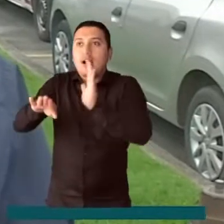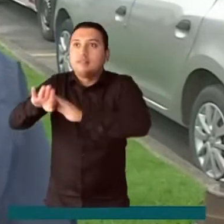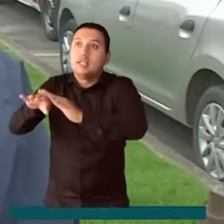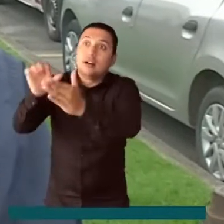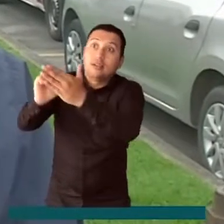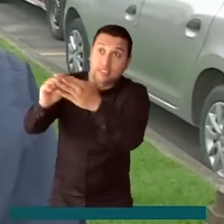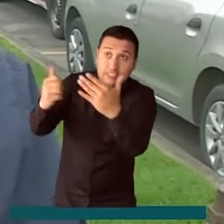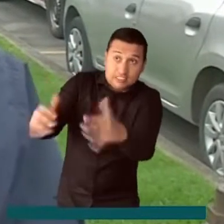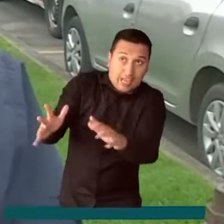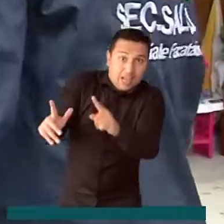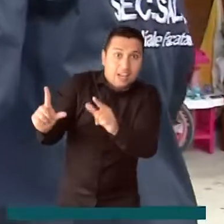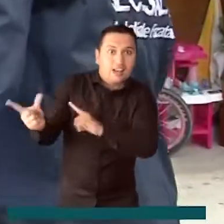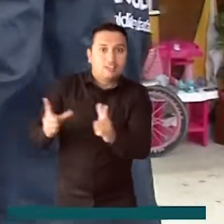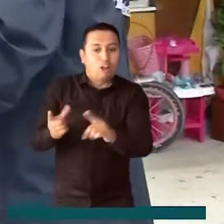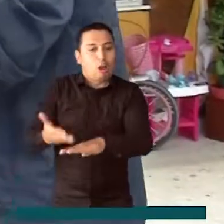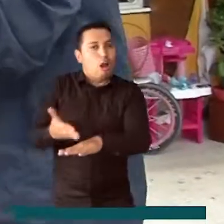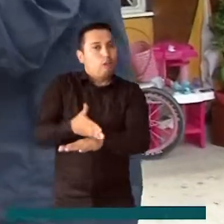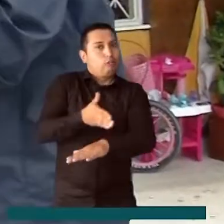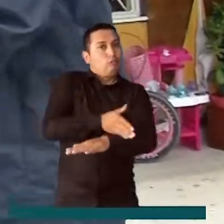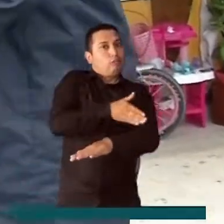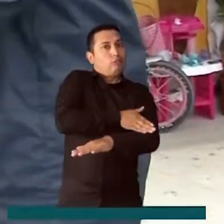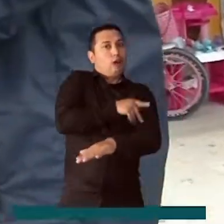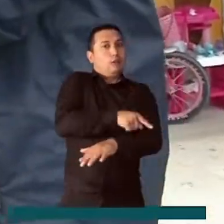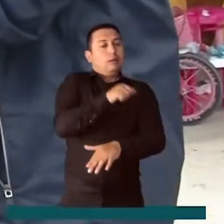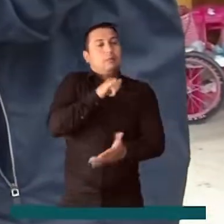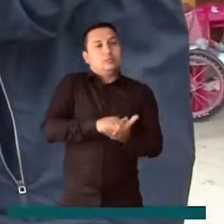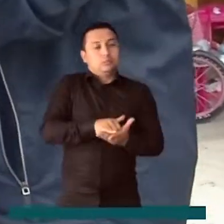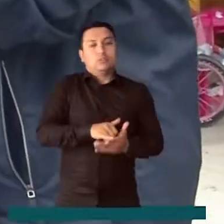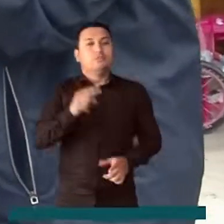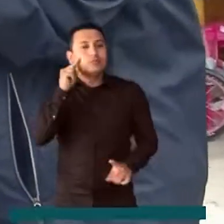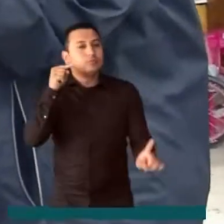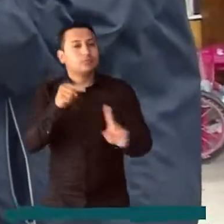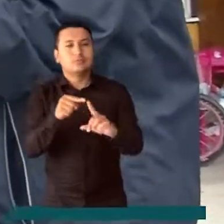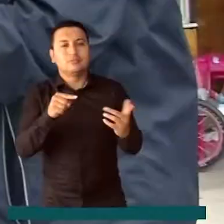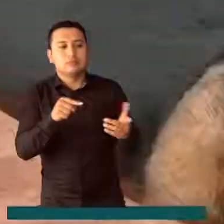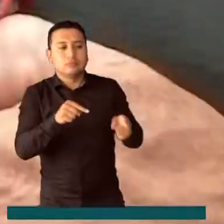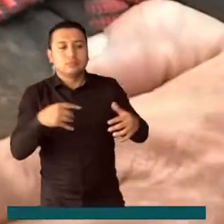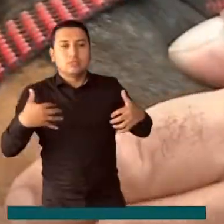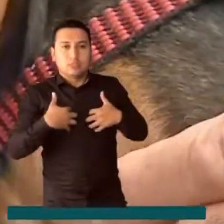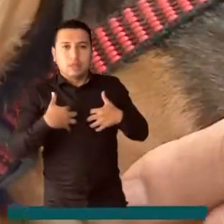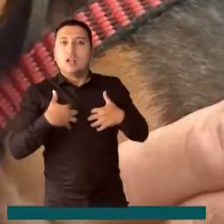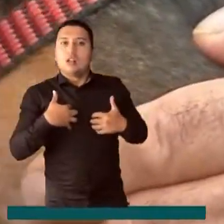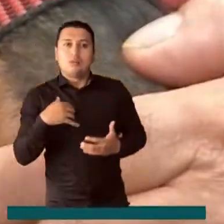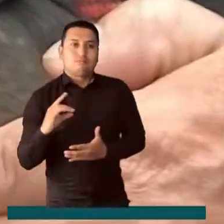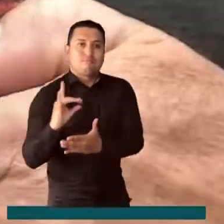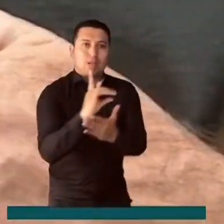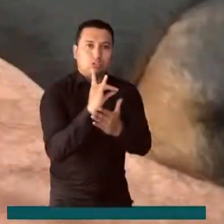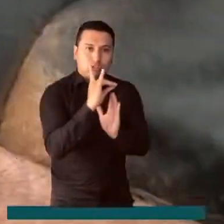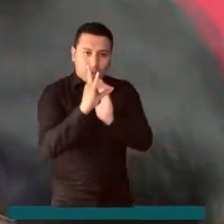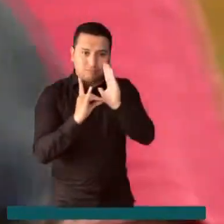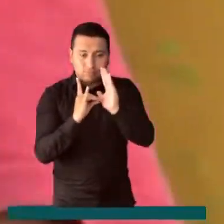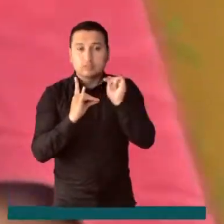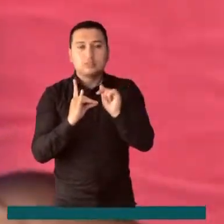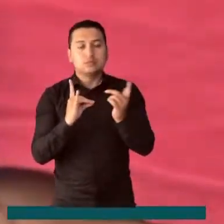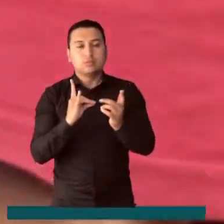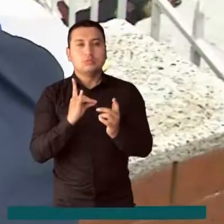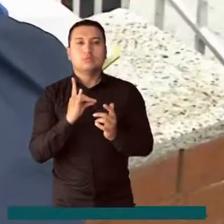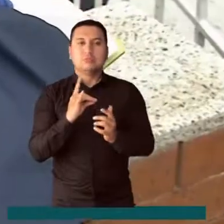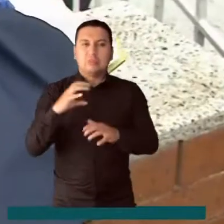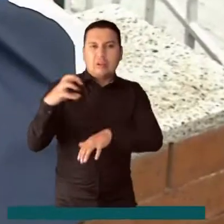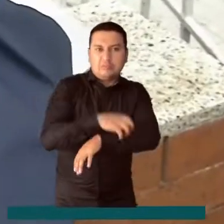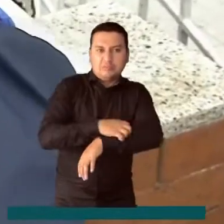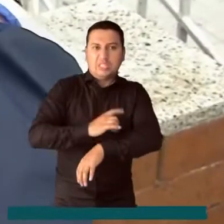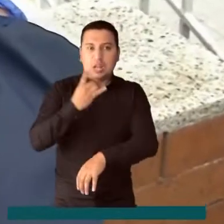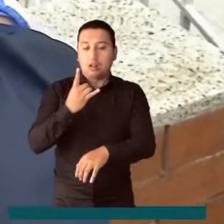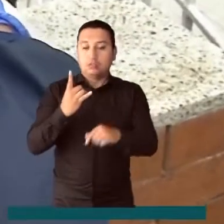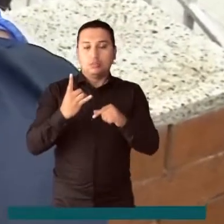que estamos ahí para la vacunación. El principal objetivo es prevenir la enfermedad de la rabia que afecta a las mascotas y también puede causar daños en el ser humano